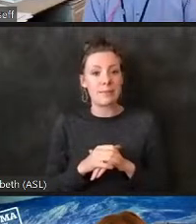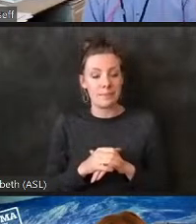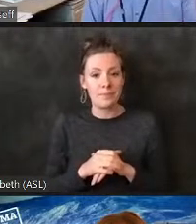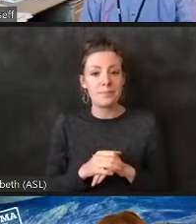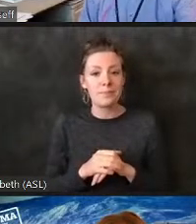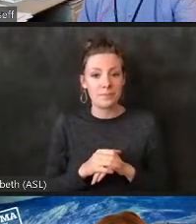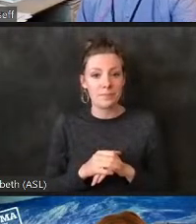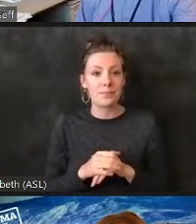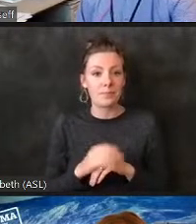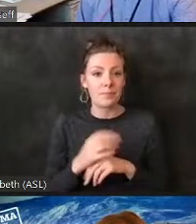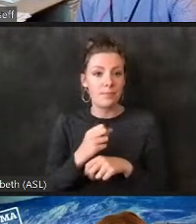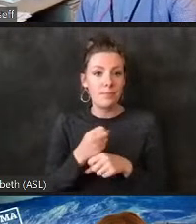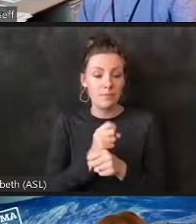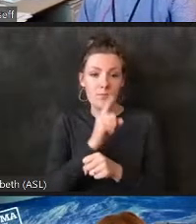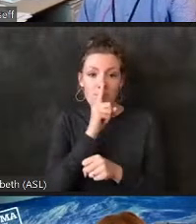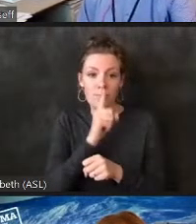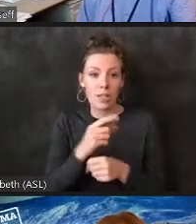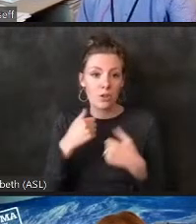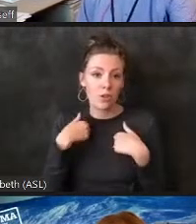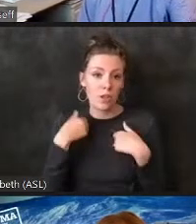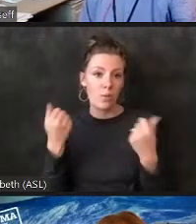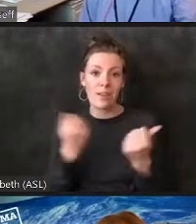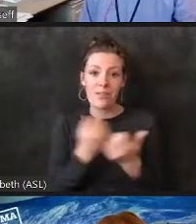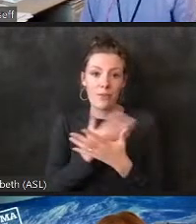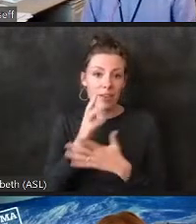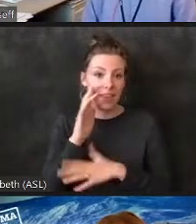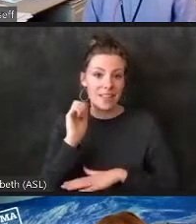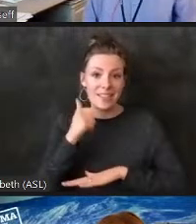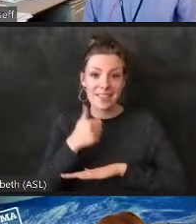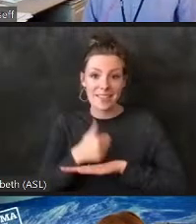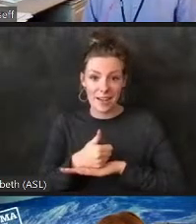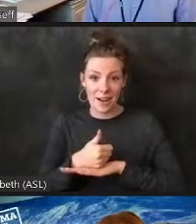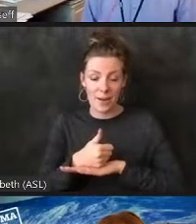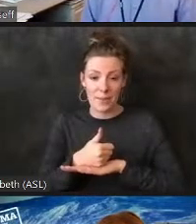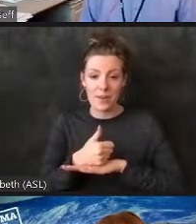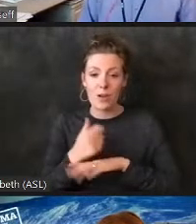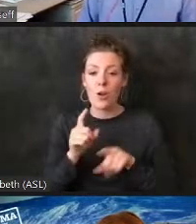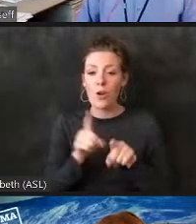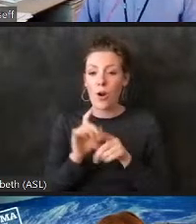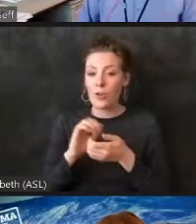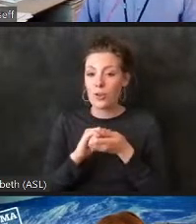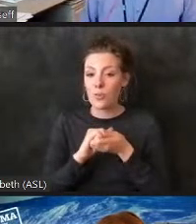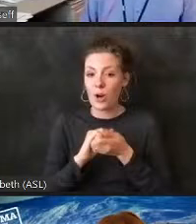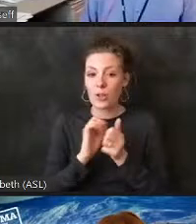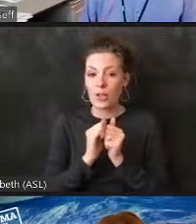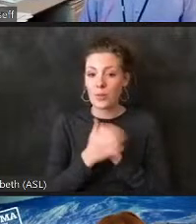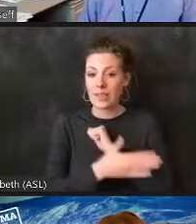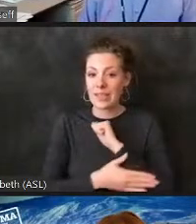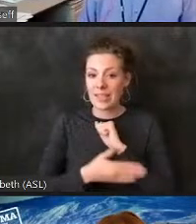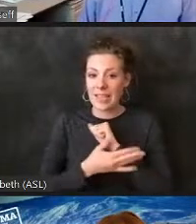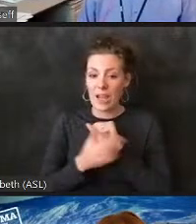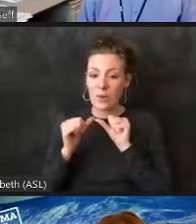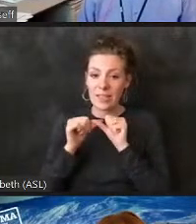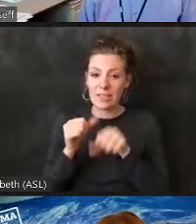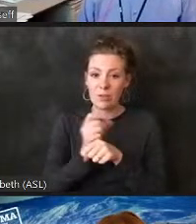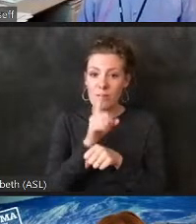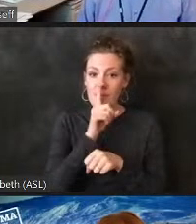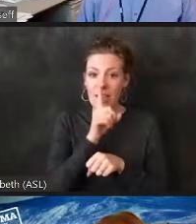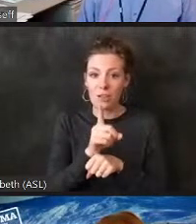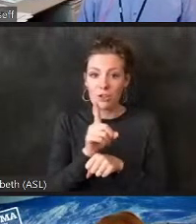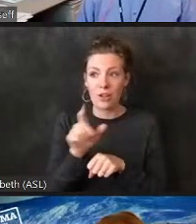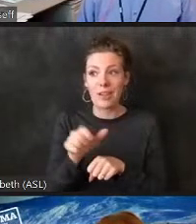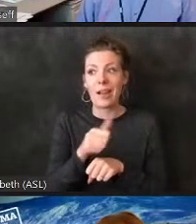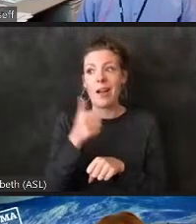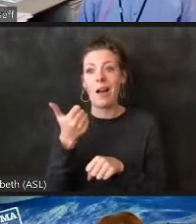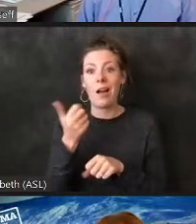and make sure that we have estado el tiempo con la fase 1, la fase A, con los trabajadores que